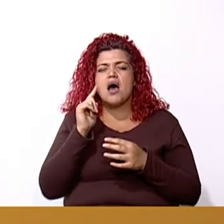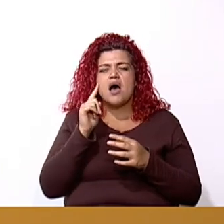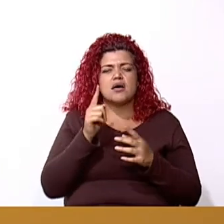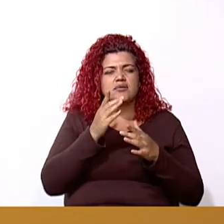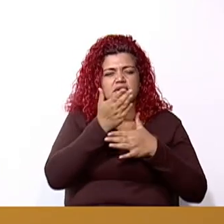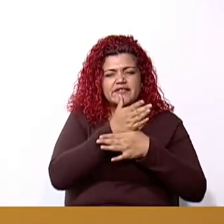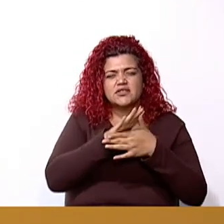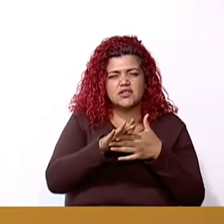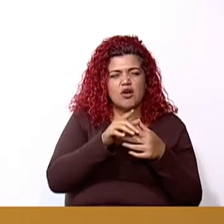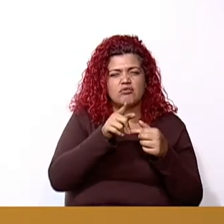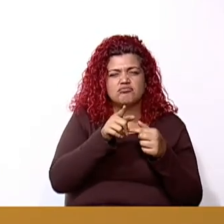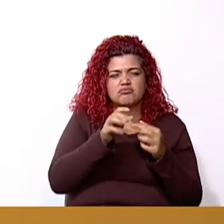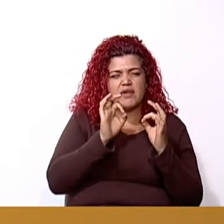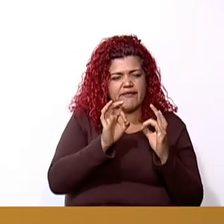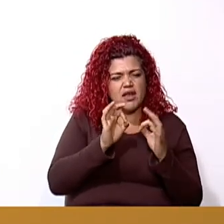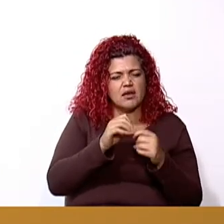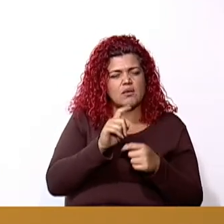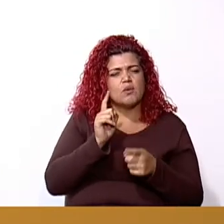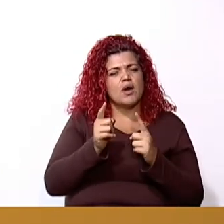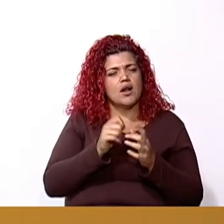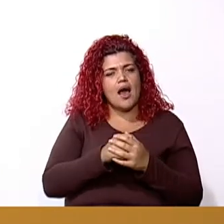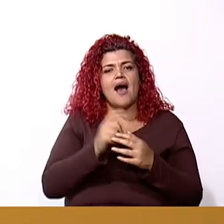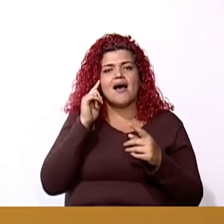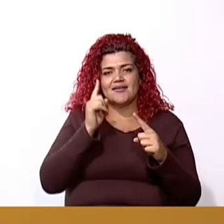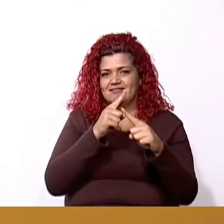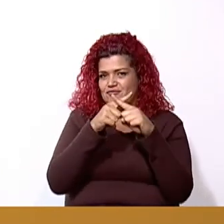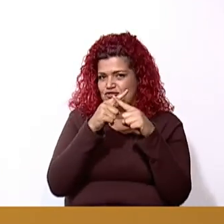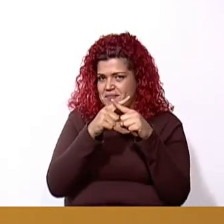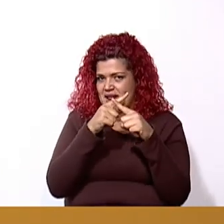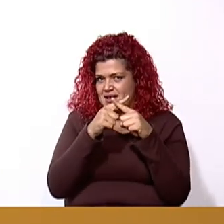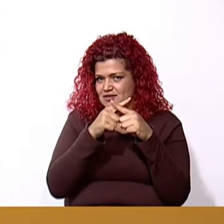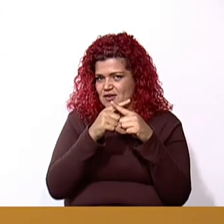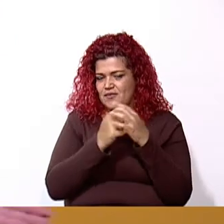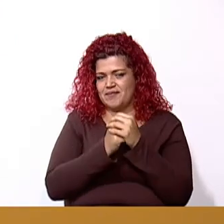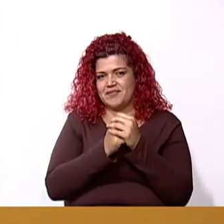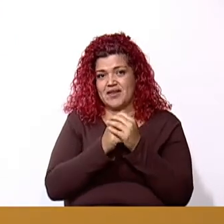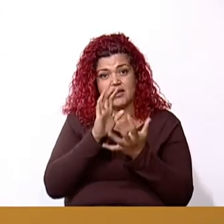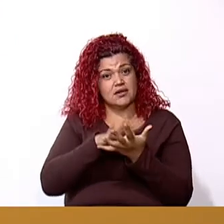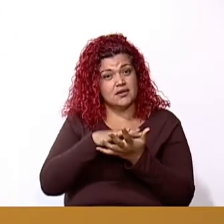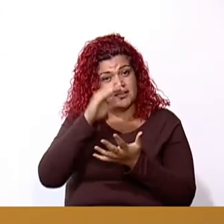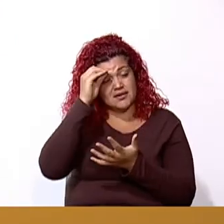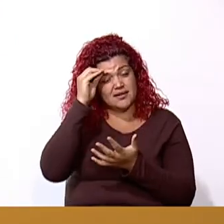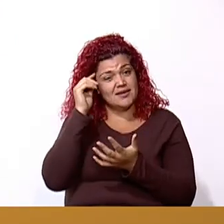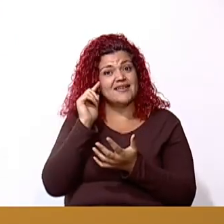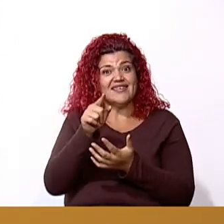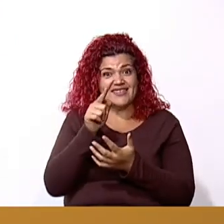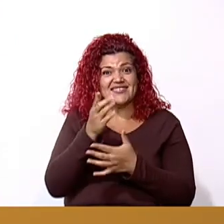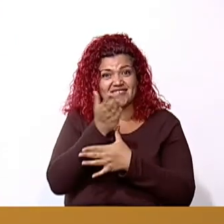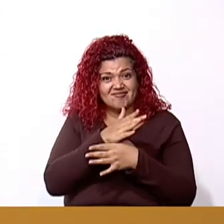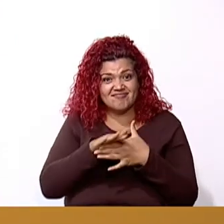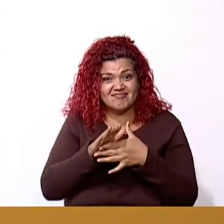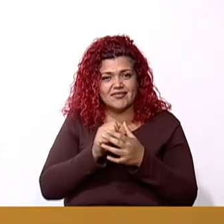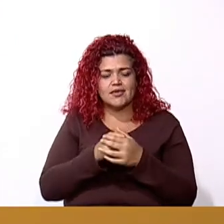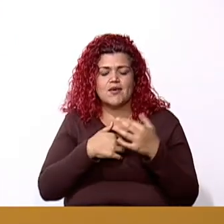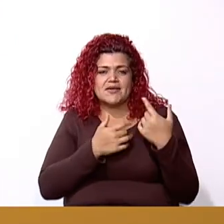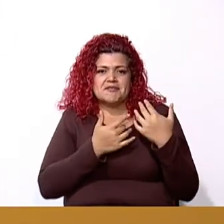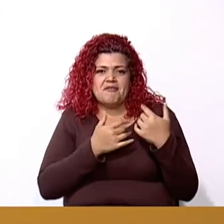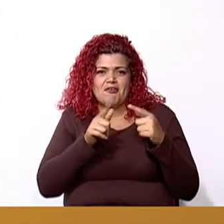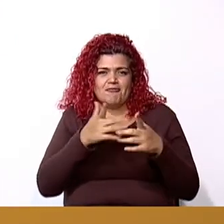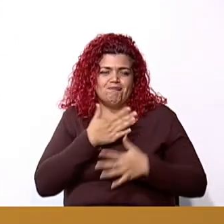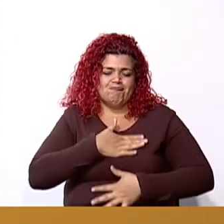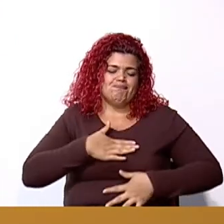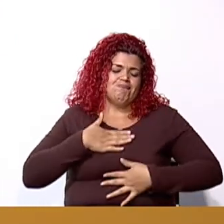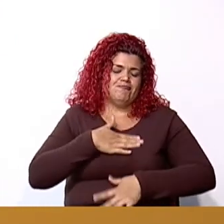¿La recuerdan? Claro, la multiplicación. ¿Comprendieron este algoritmo? Espero que hayan